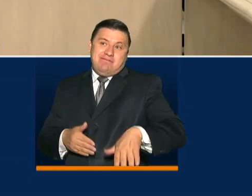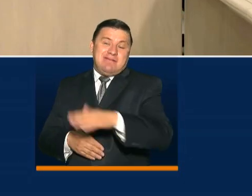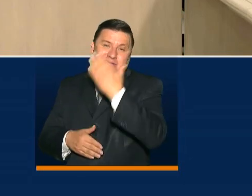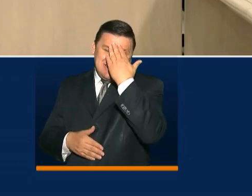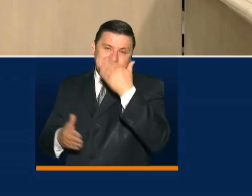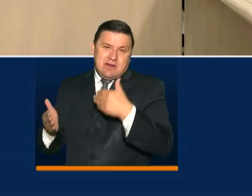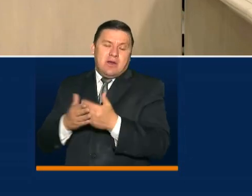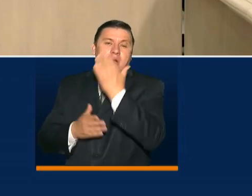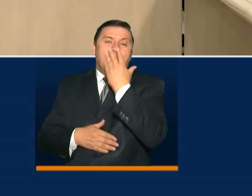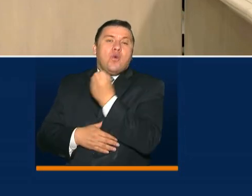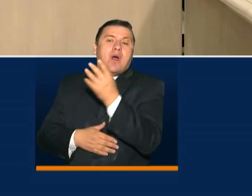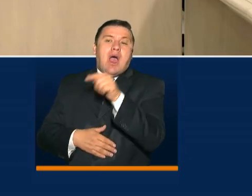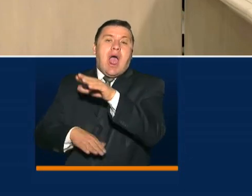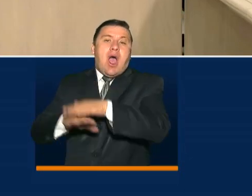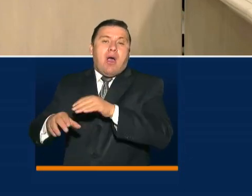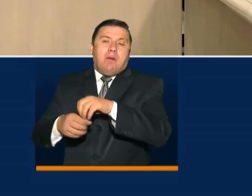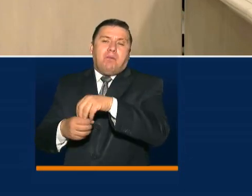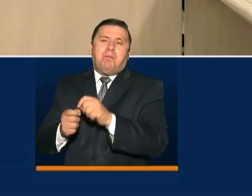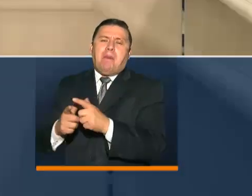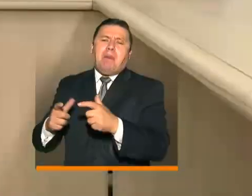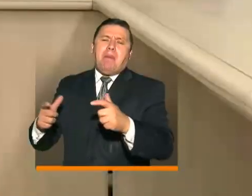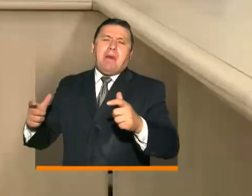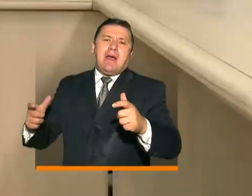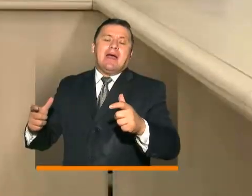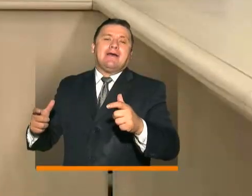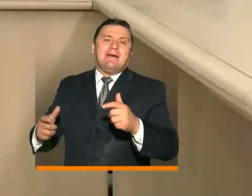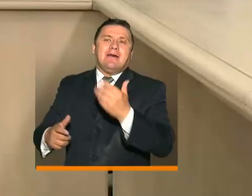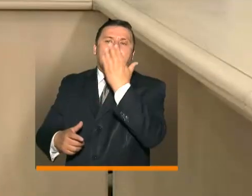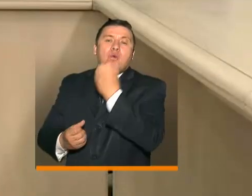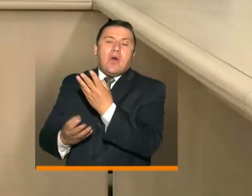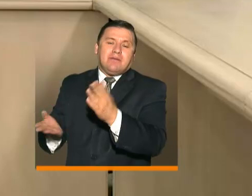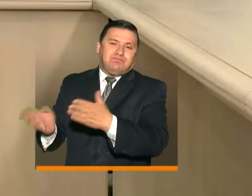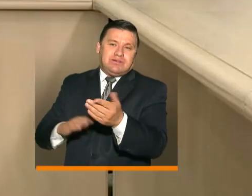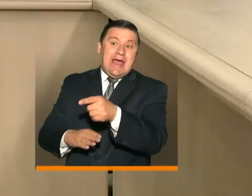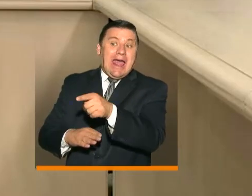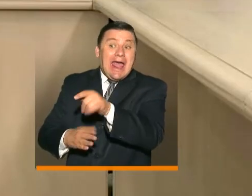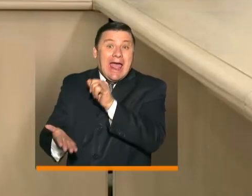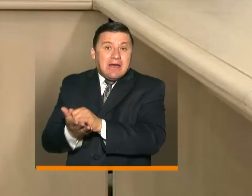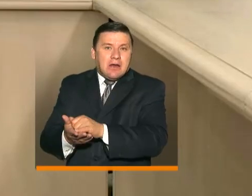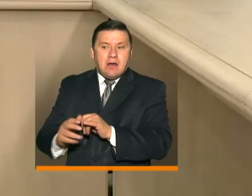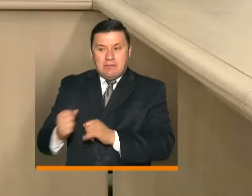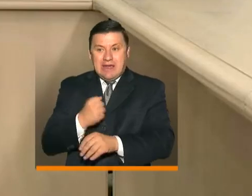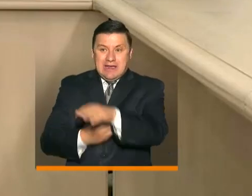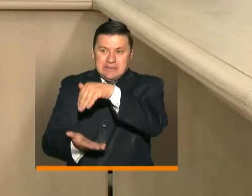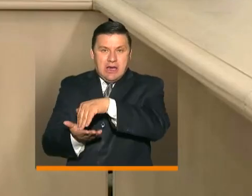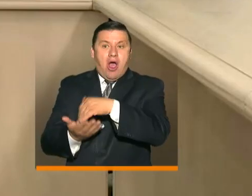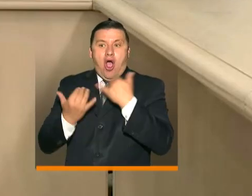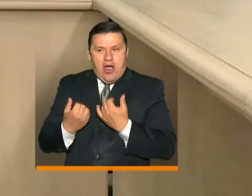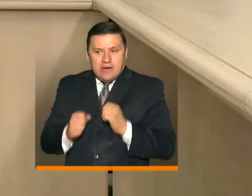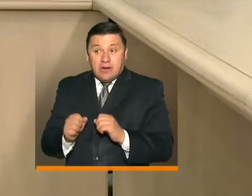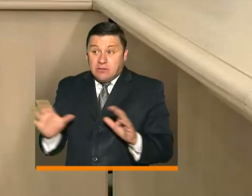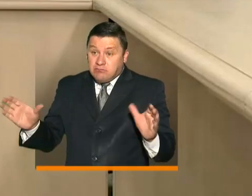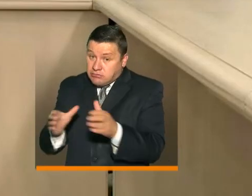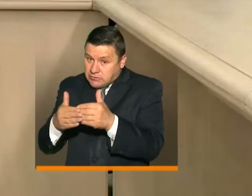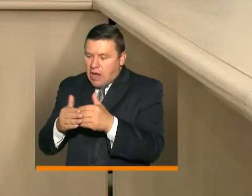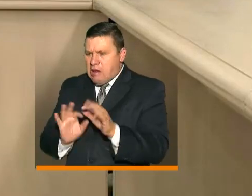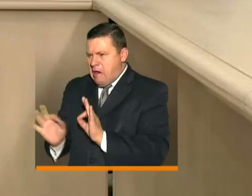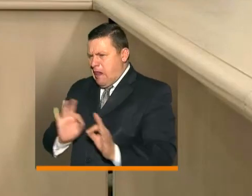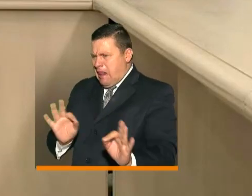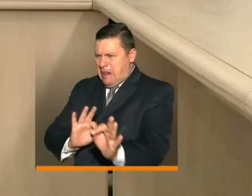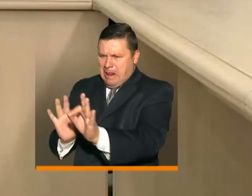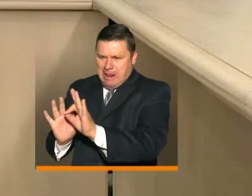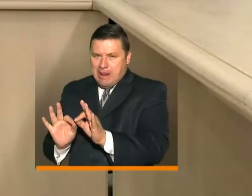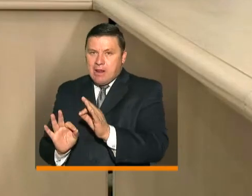tenemos el mayor número de contagios y donde tenemos fallecidos. Y hoy debemos de hacer todo un esfuerzo donde esperamos